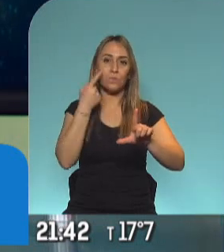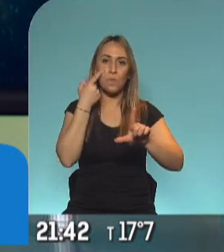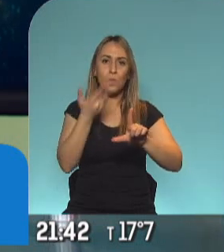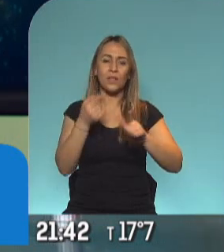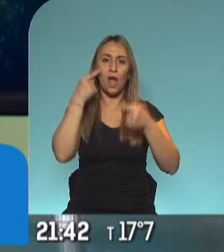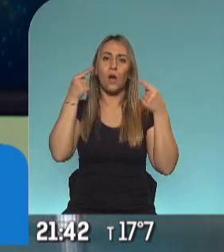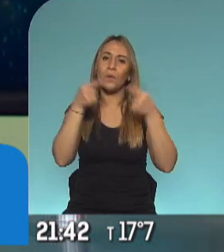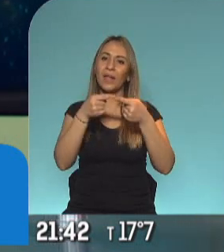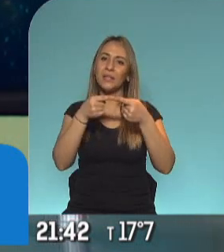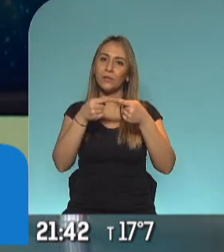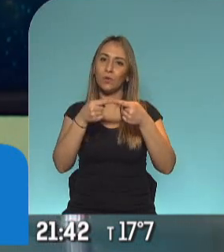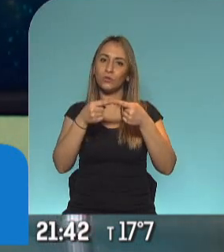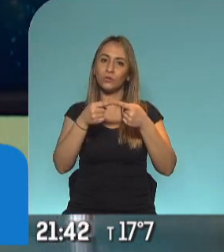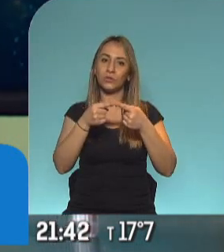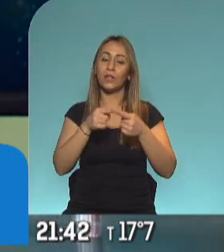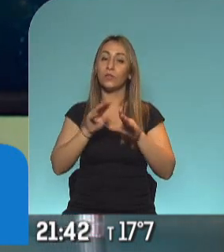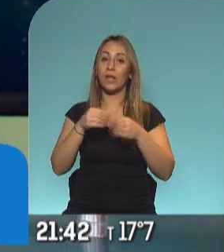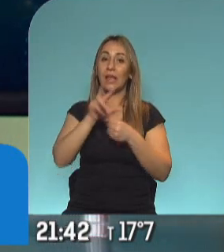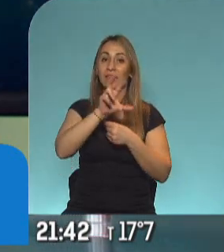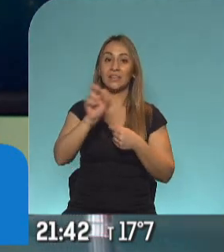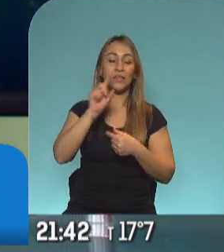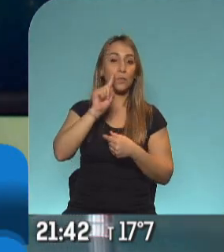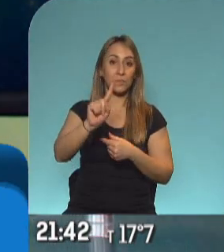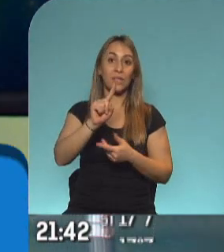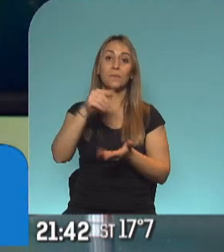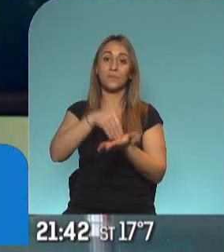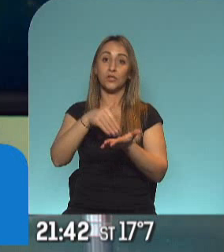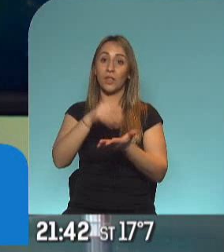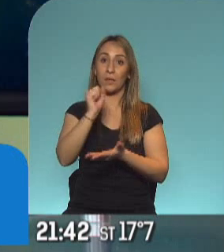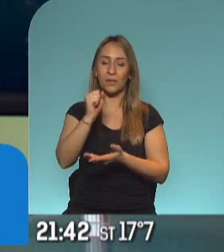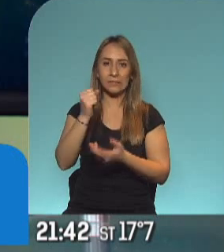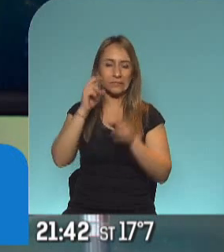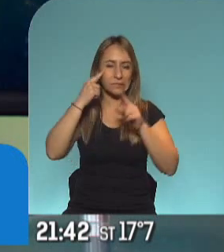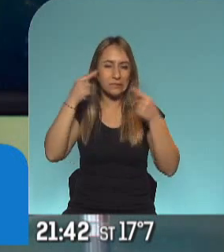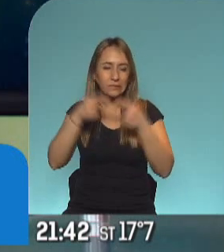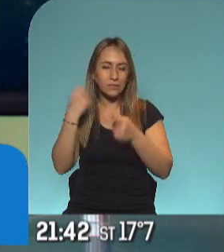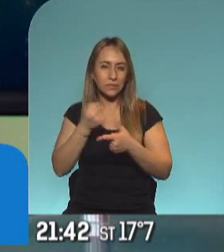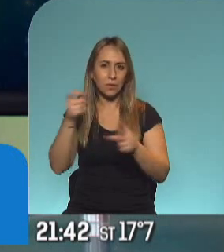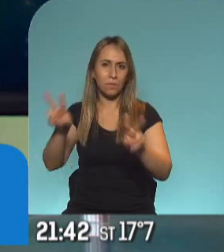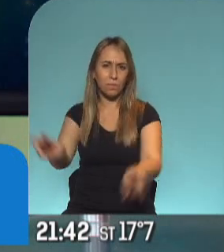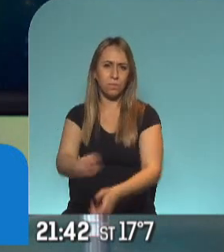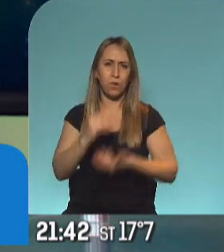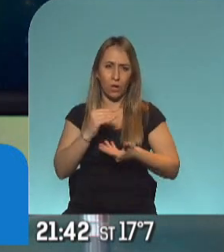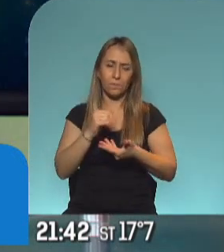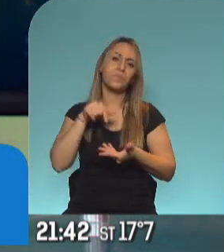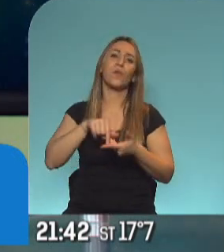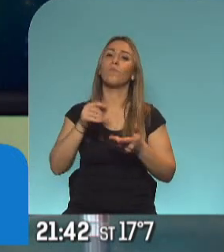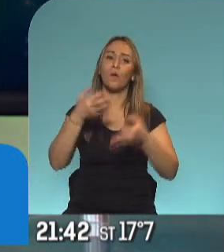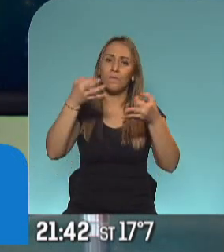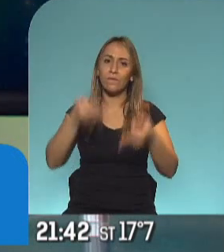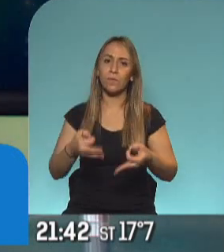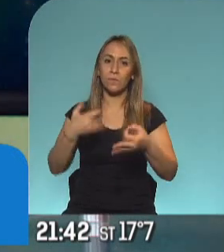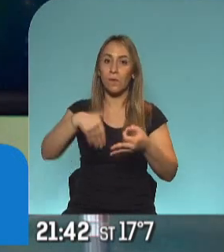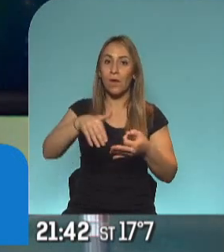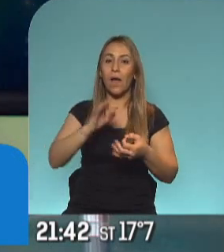objetivos de los 300.000 millones de pesos que se planean recaudar. ¿Van a quedar formalmente